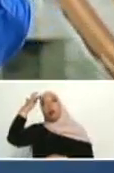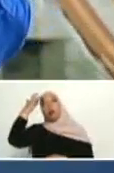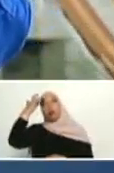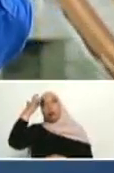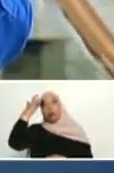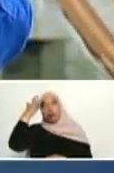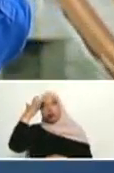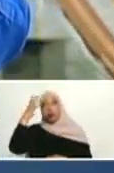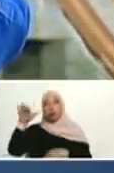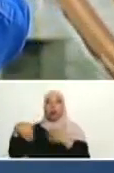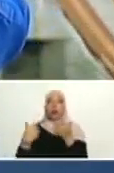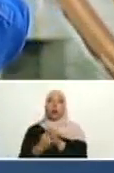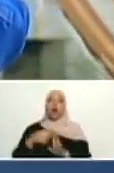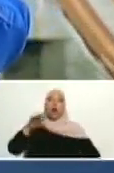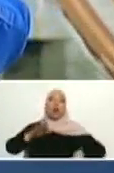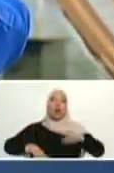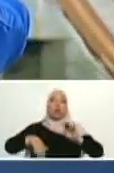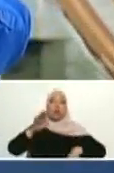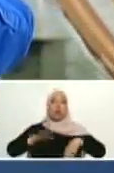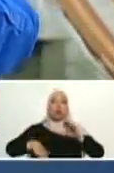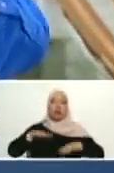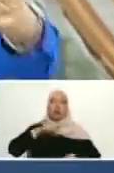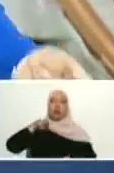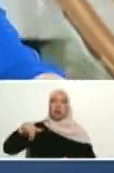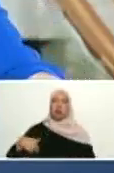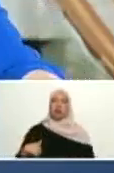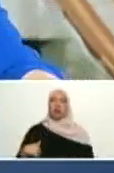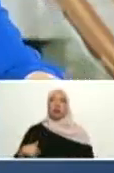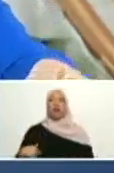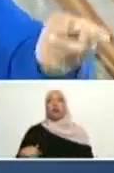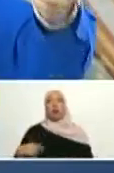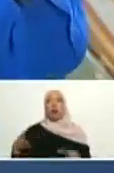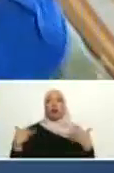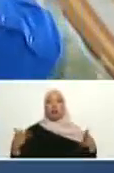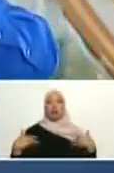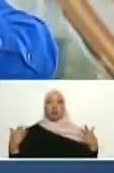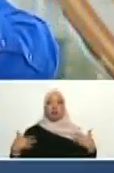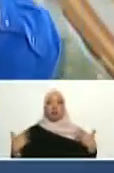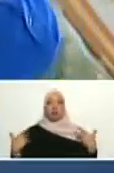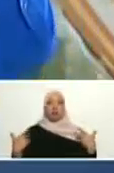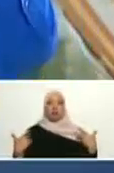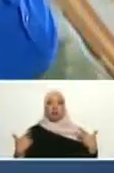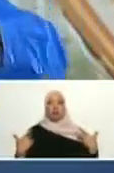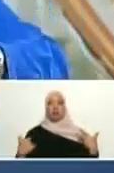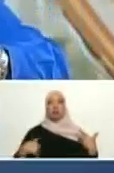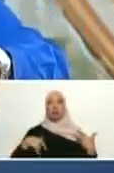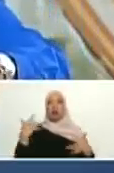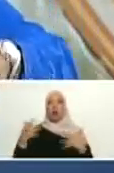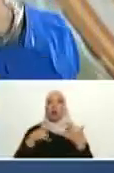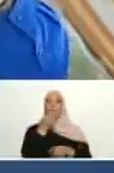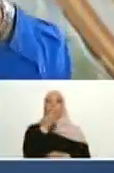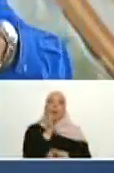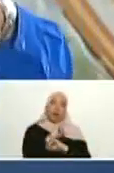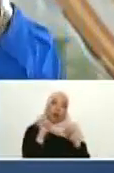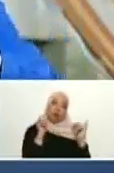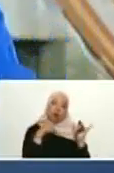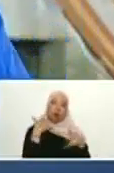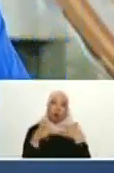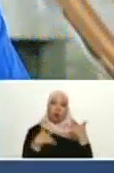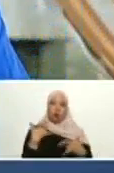se vino con sus tambores de rebeldía y de alegría. Vamos a terminar este acto tan bonito de